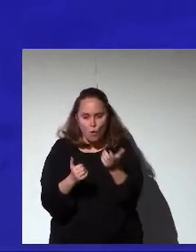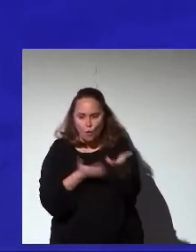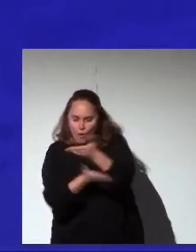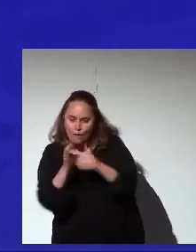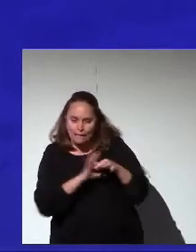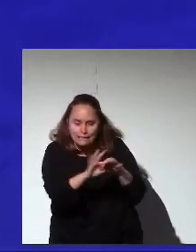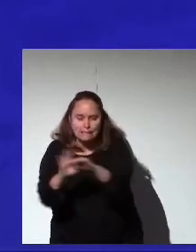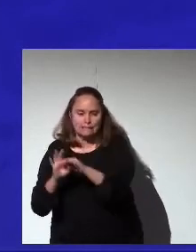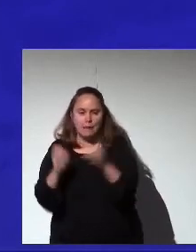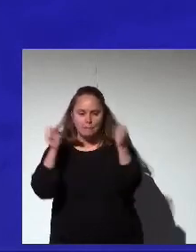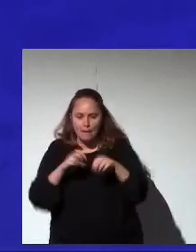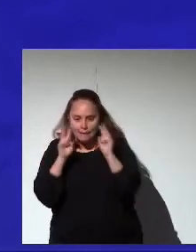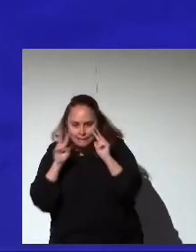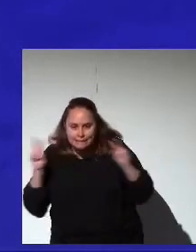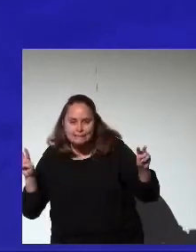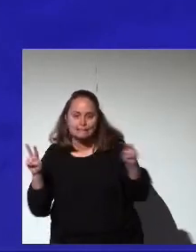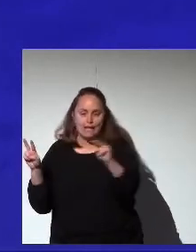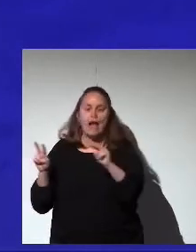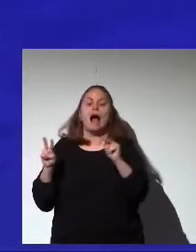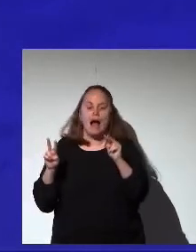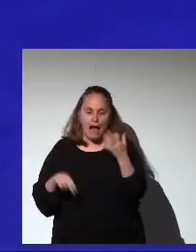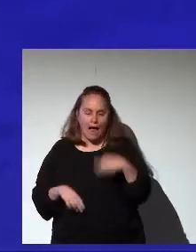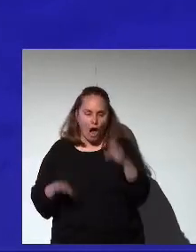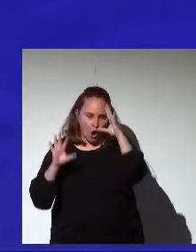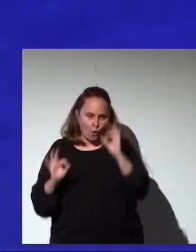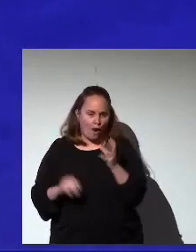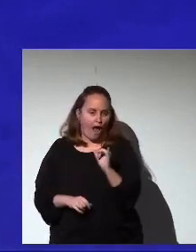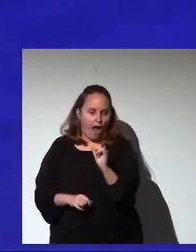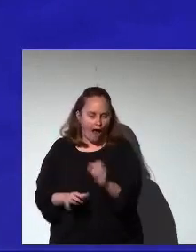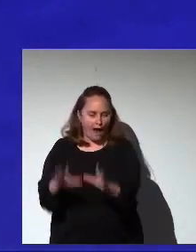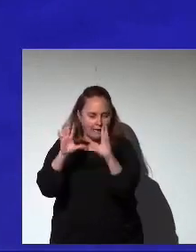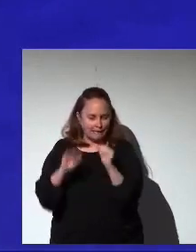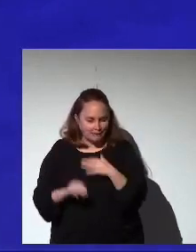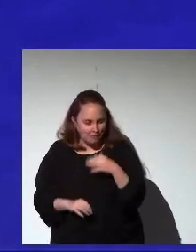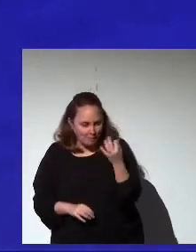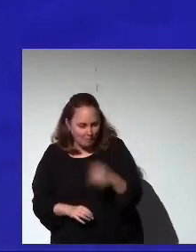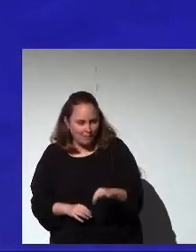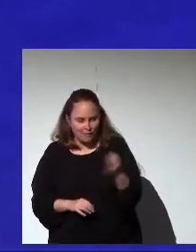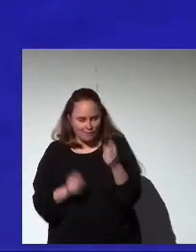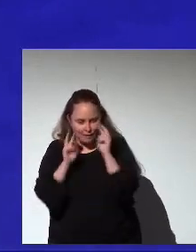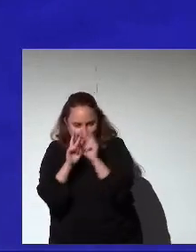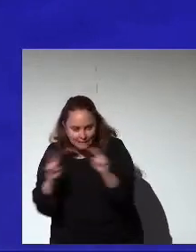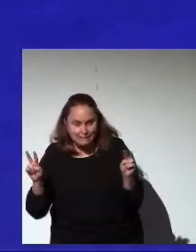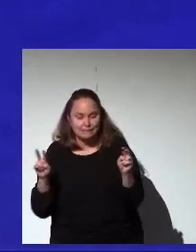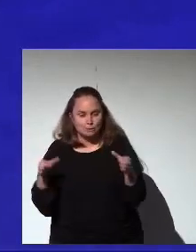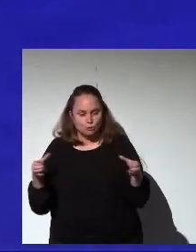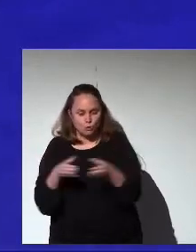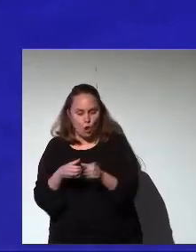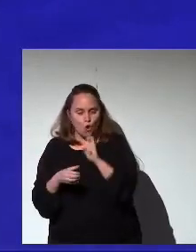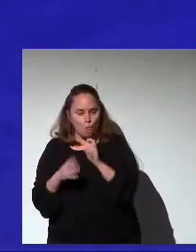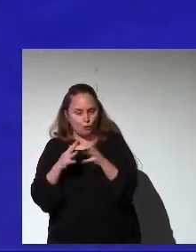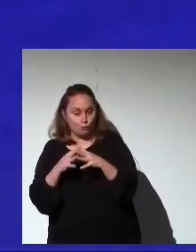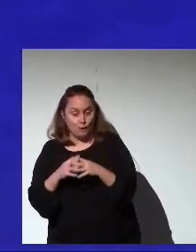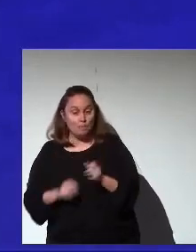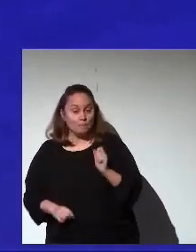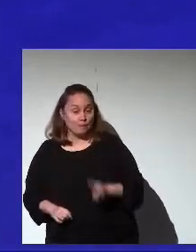da sentido todo el cuadro. Eso, por ejemplo, muchas veces cuando vamos a Europa intentamos explicar el modelo